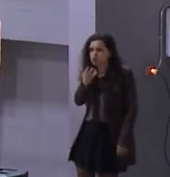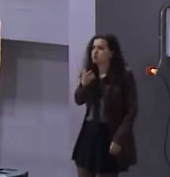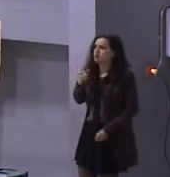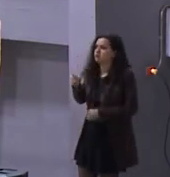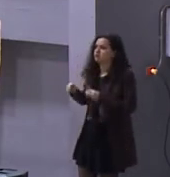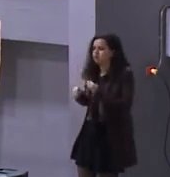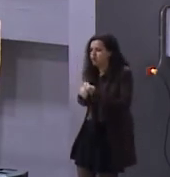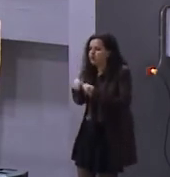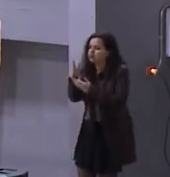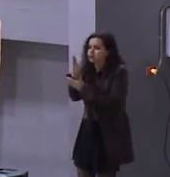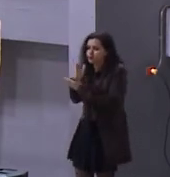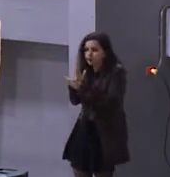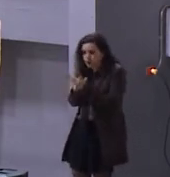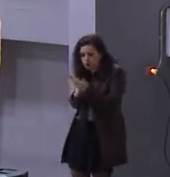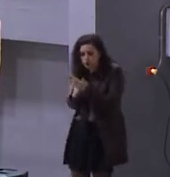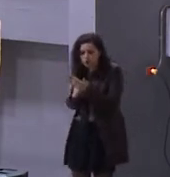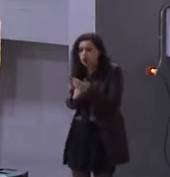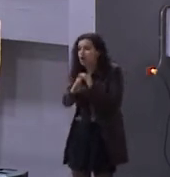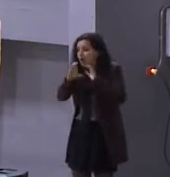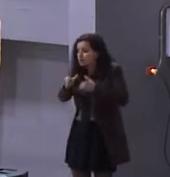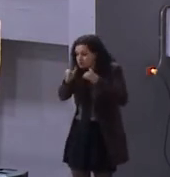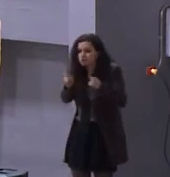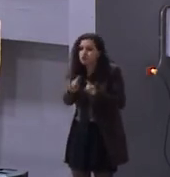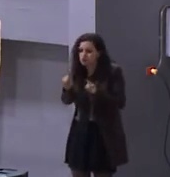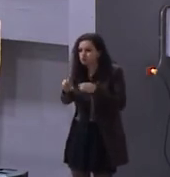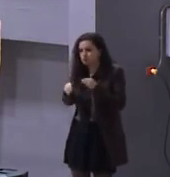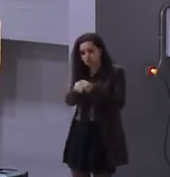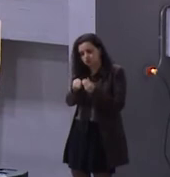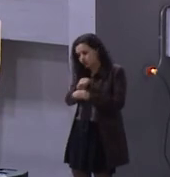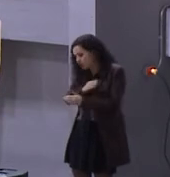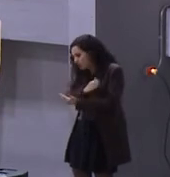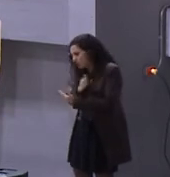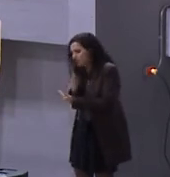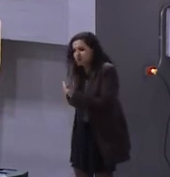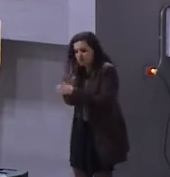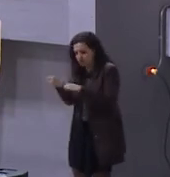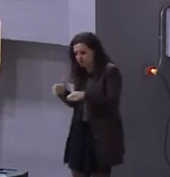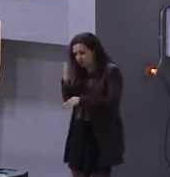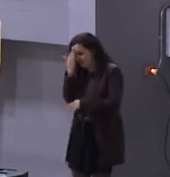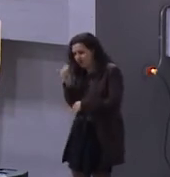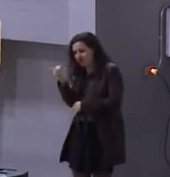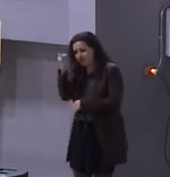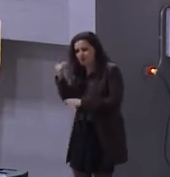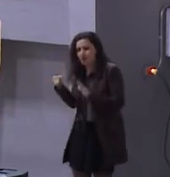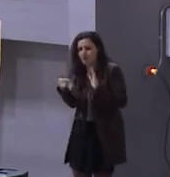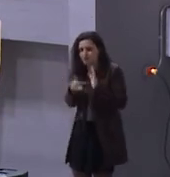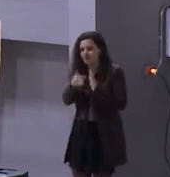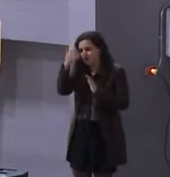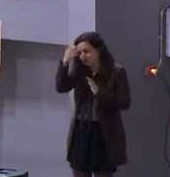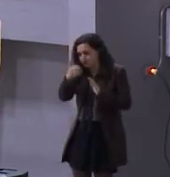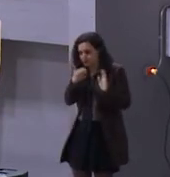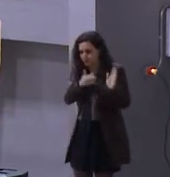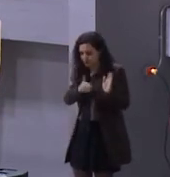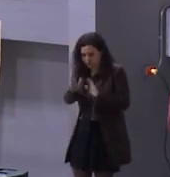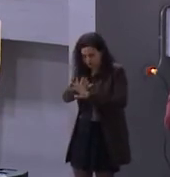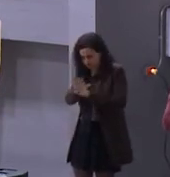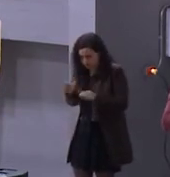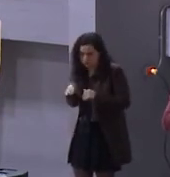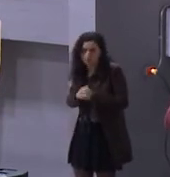de reporte de notas, no solamente de clase a clase, sino todo lo que tiene que ver con la actividad académica, pues que es evaluación, planeación y